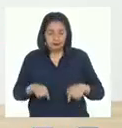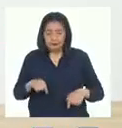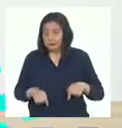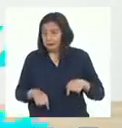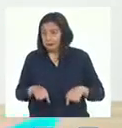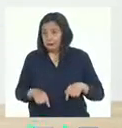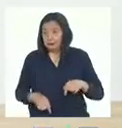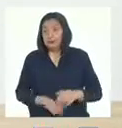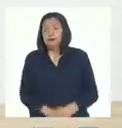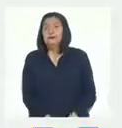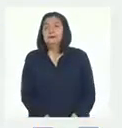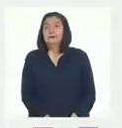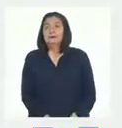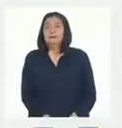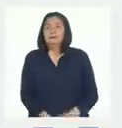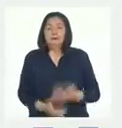pies.